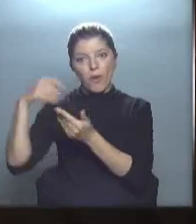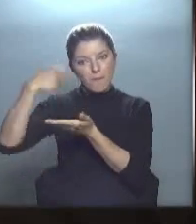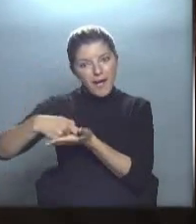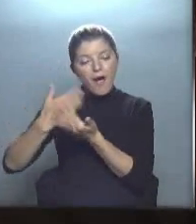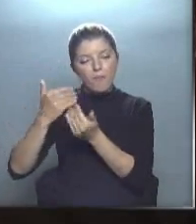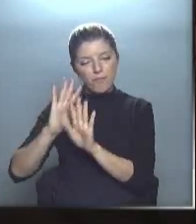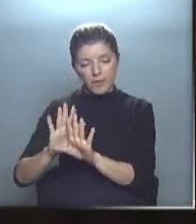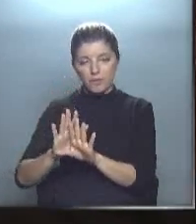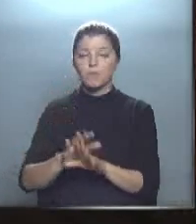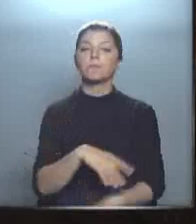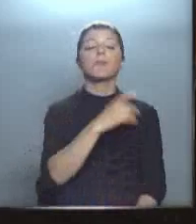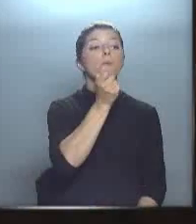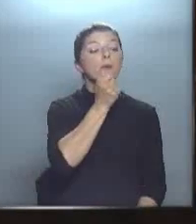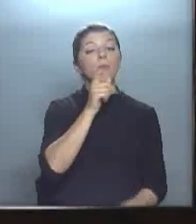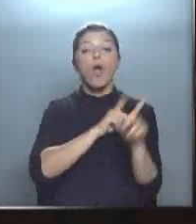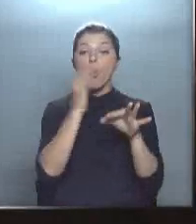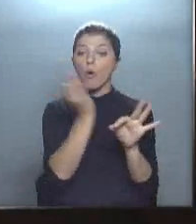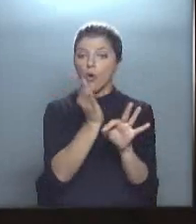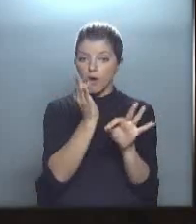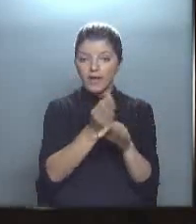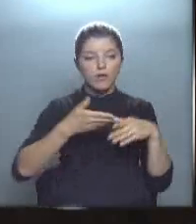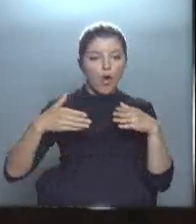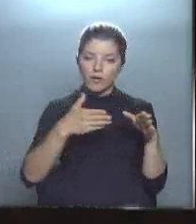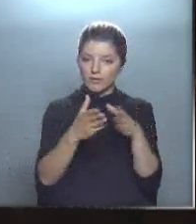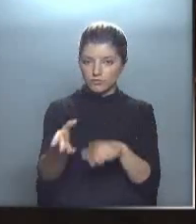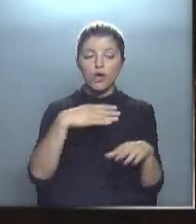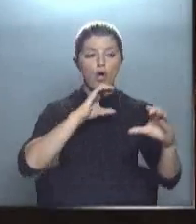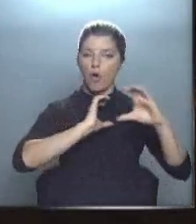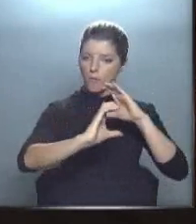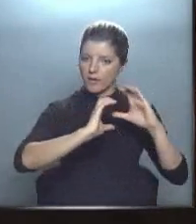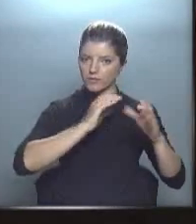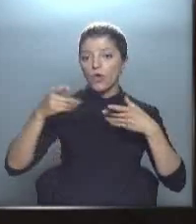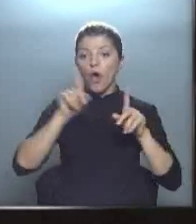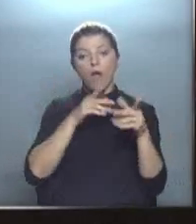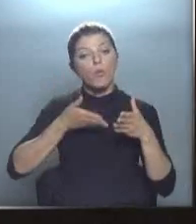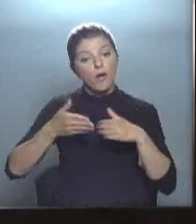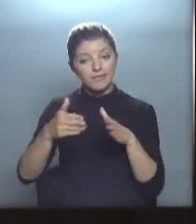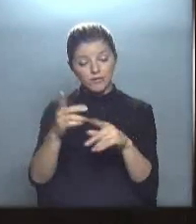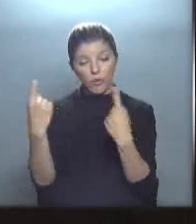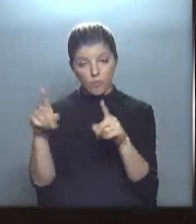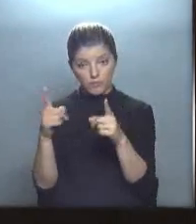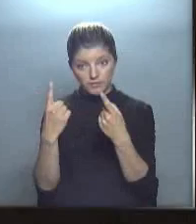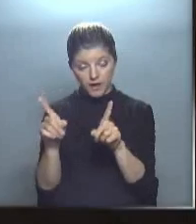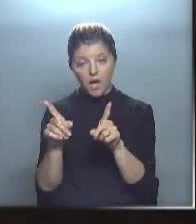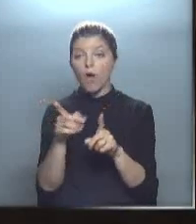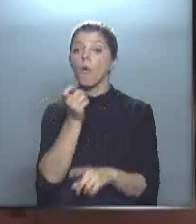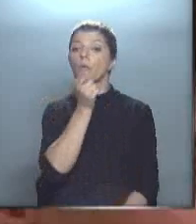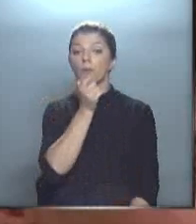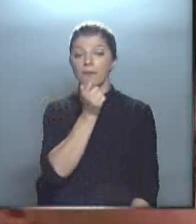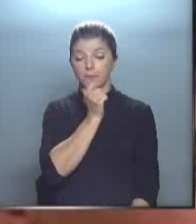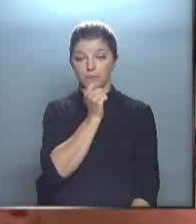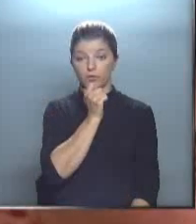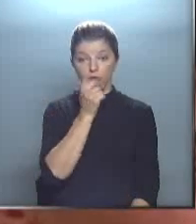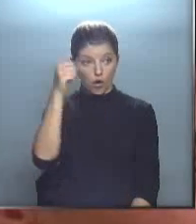varias orientaciones, por ejemplo, en comunicación. Sí. Hay escuelas con orientación musical que también pueden darle alguna salida. ¿Ustedes algún trabajo en los que hoy